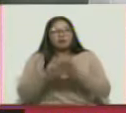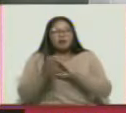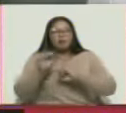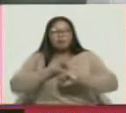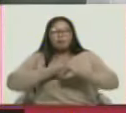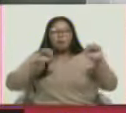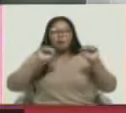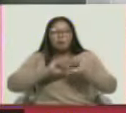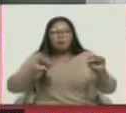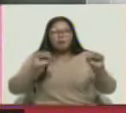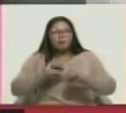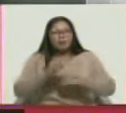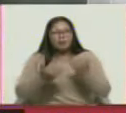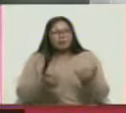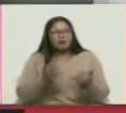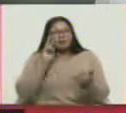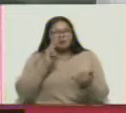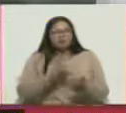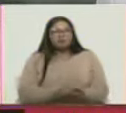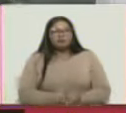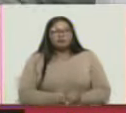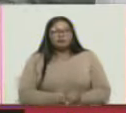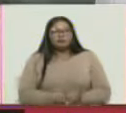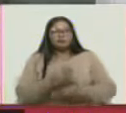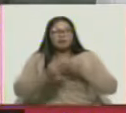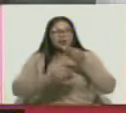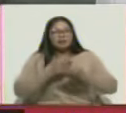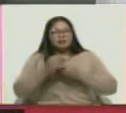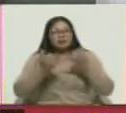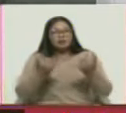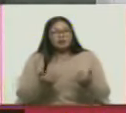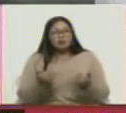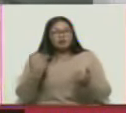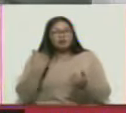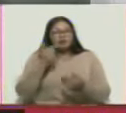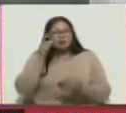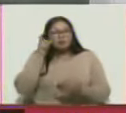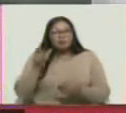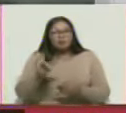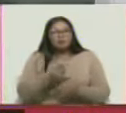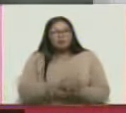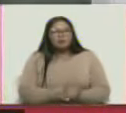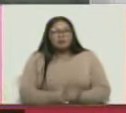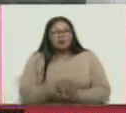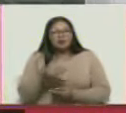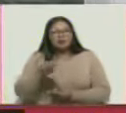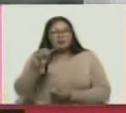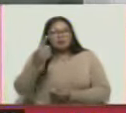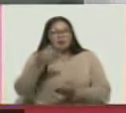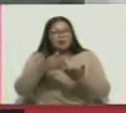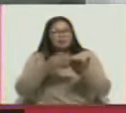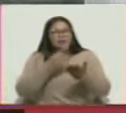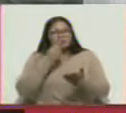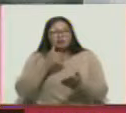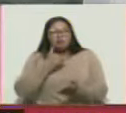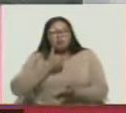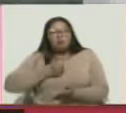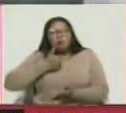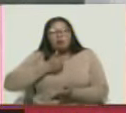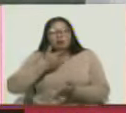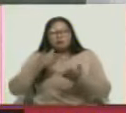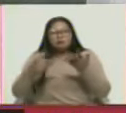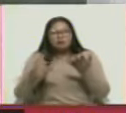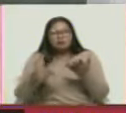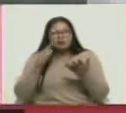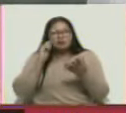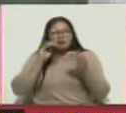bombardeo y al genocidio que está siendo cometido contra mi pueblo. Este es el primero. Antes de hablar de cualquier otra cosa, hay que